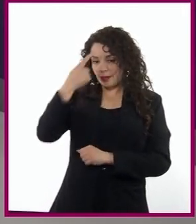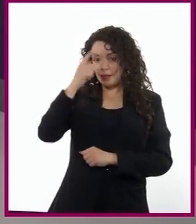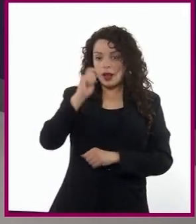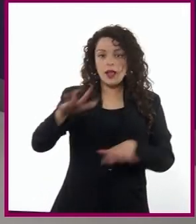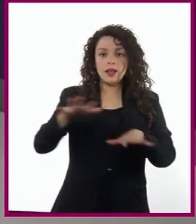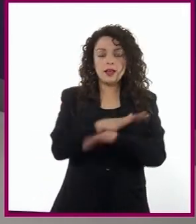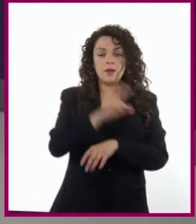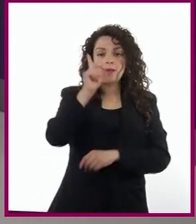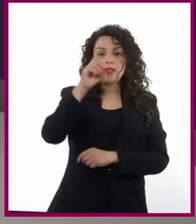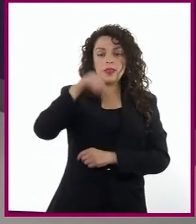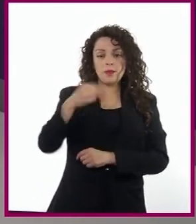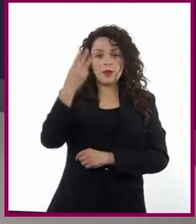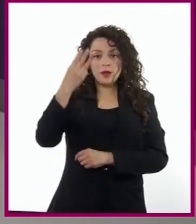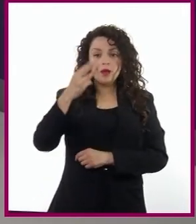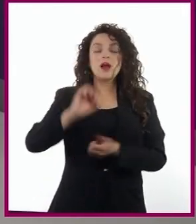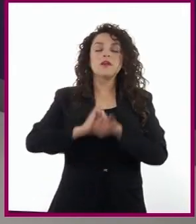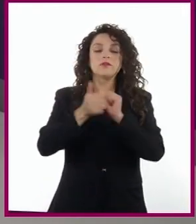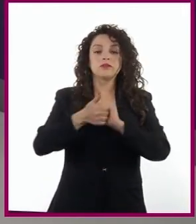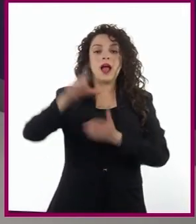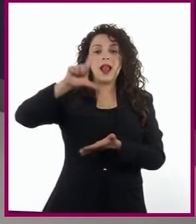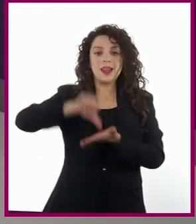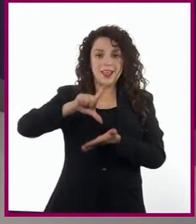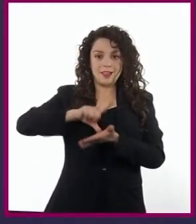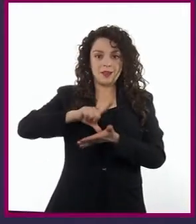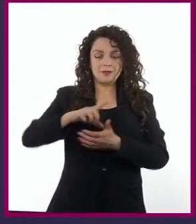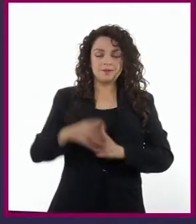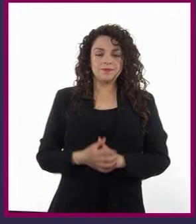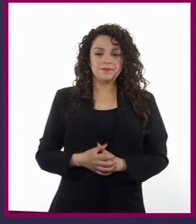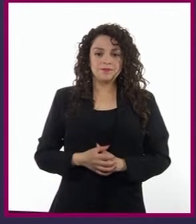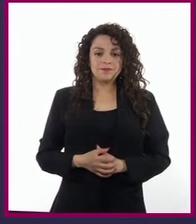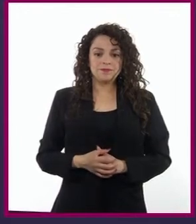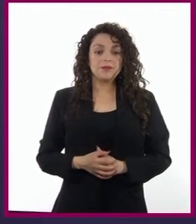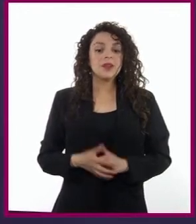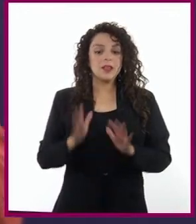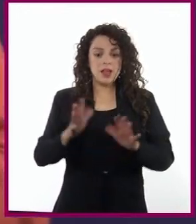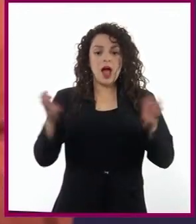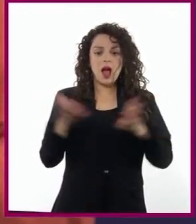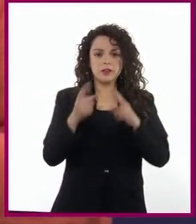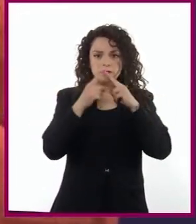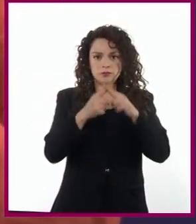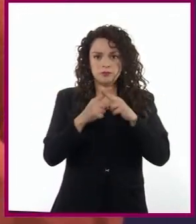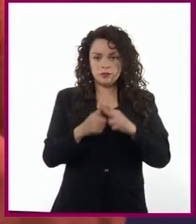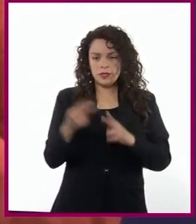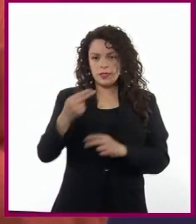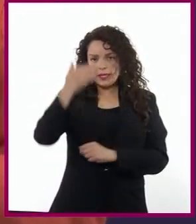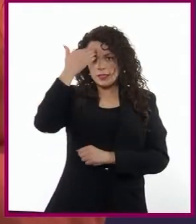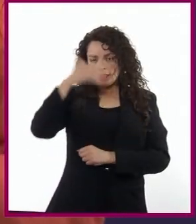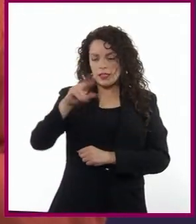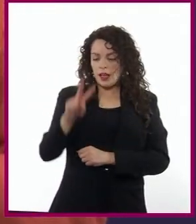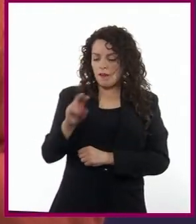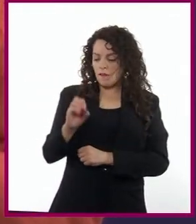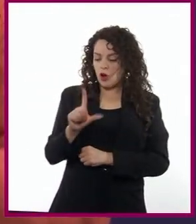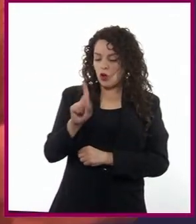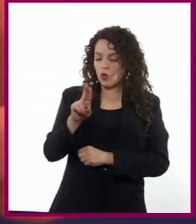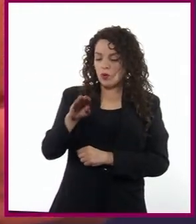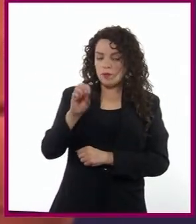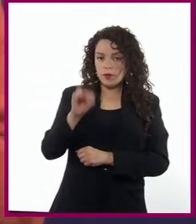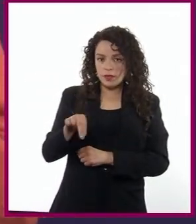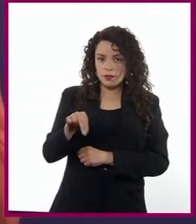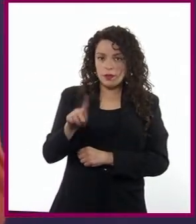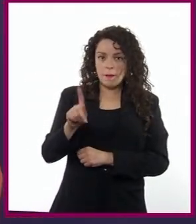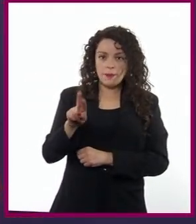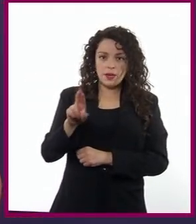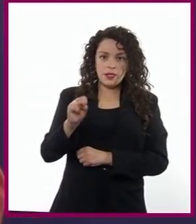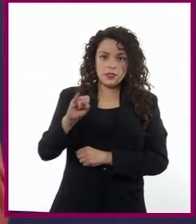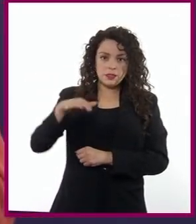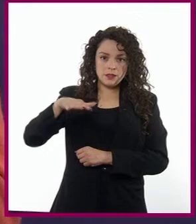decímetros cúbicos a litros. Hemos trabajado problemas de aplicación para calcular el volumen de prismas rectos, cuya base